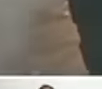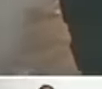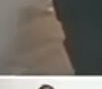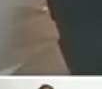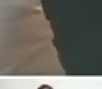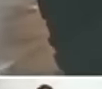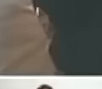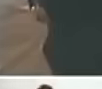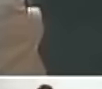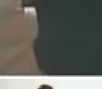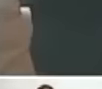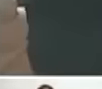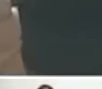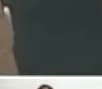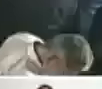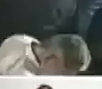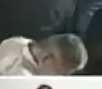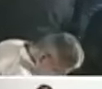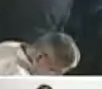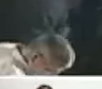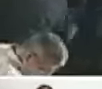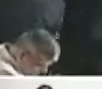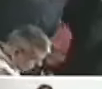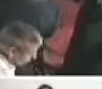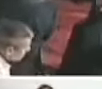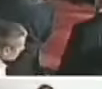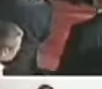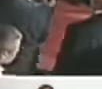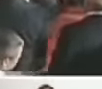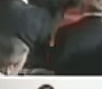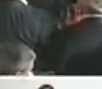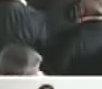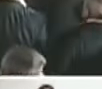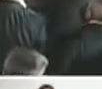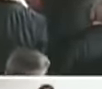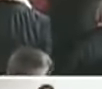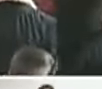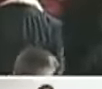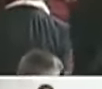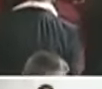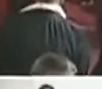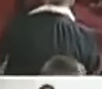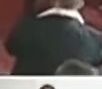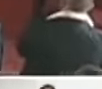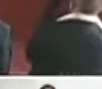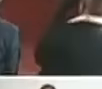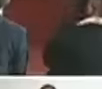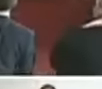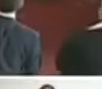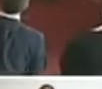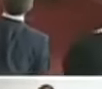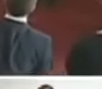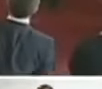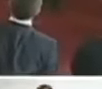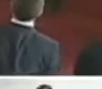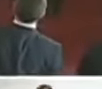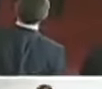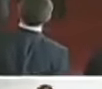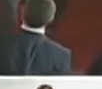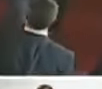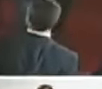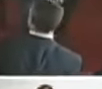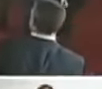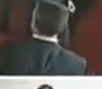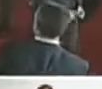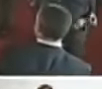su amable atención, muchas gracias, salieron y a la calle, dijeron cinco veces sí, y a partir de allí surge esta